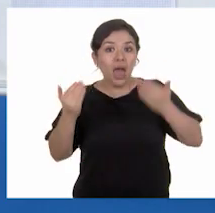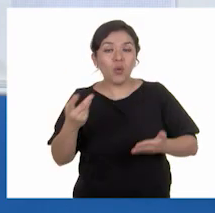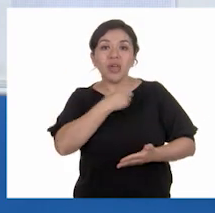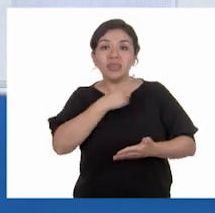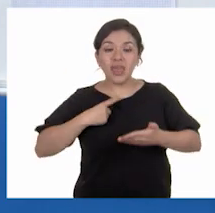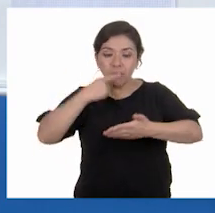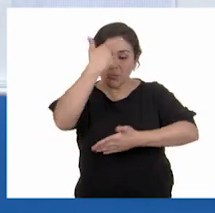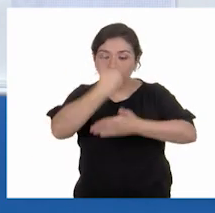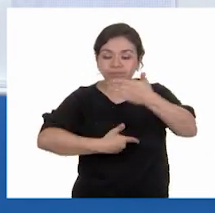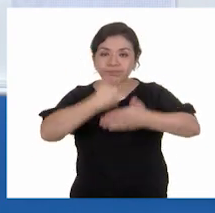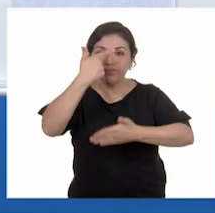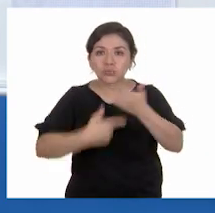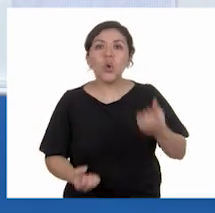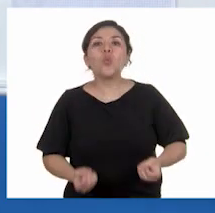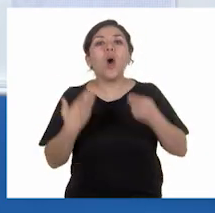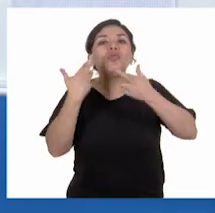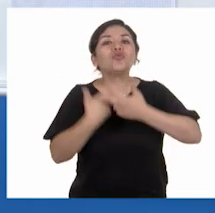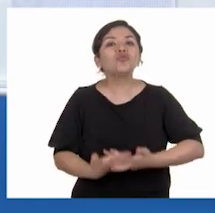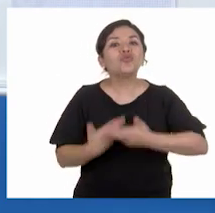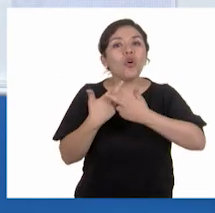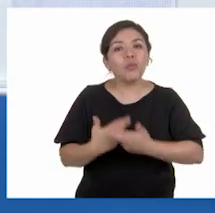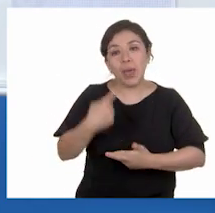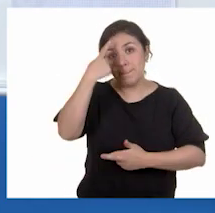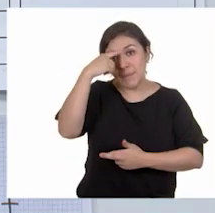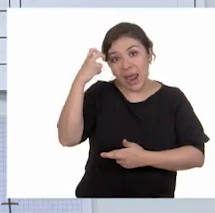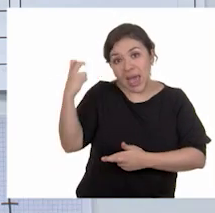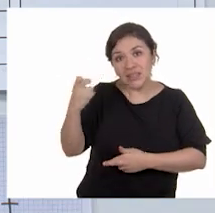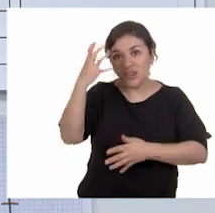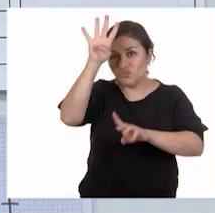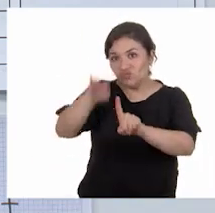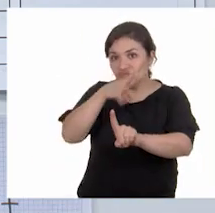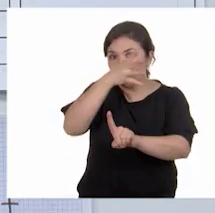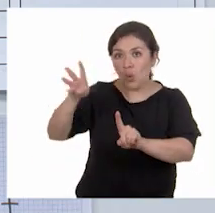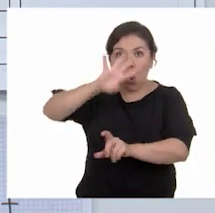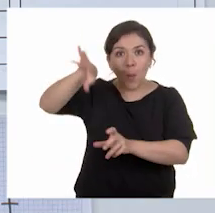calculemos las cantidades restantes para esta tabla.